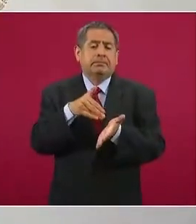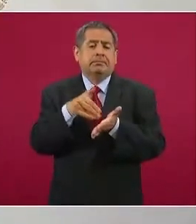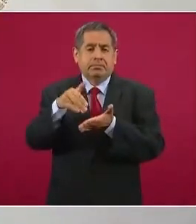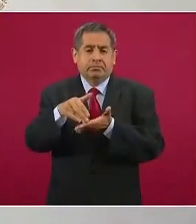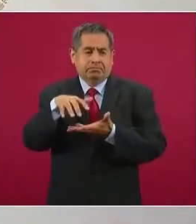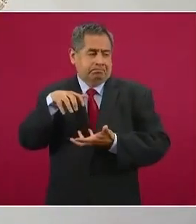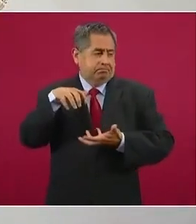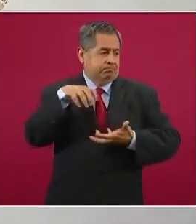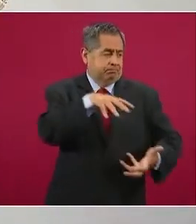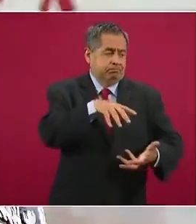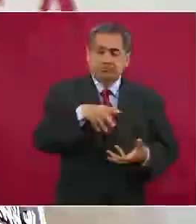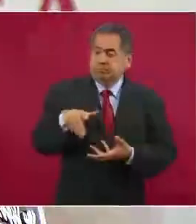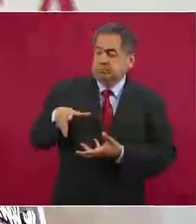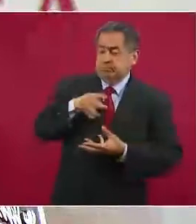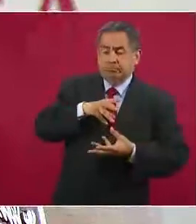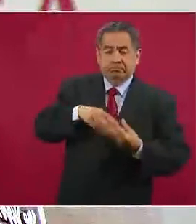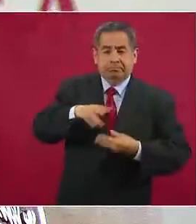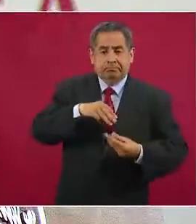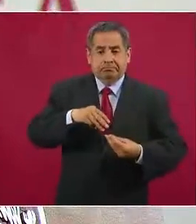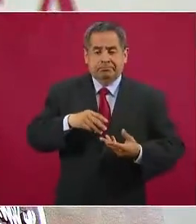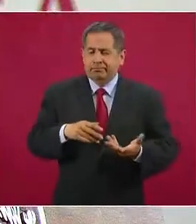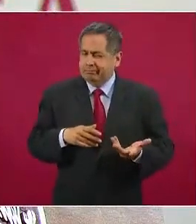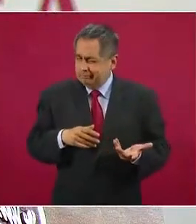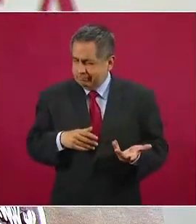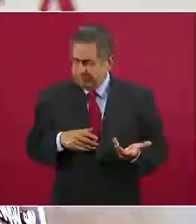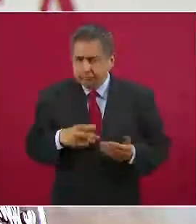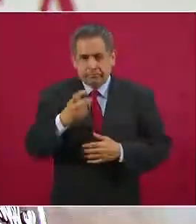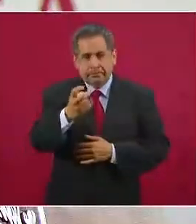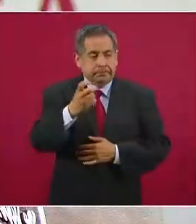Entonces, por eso hay